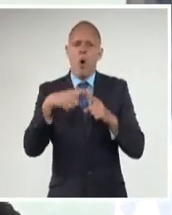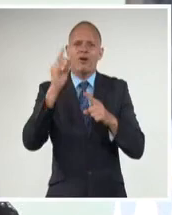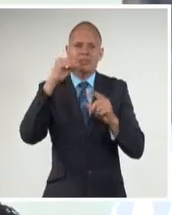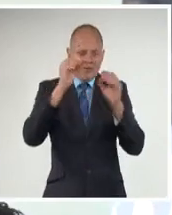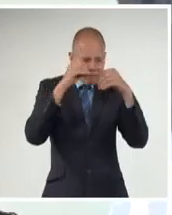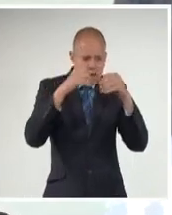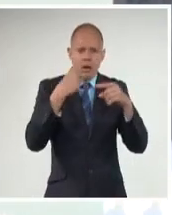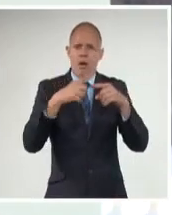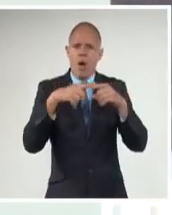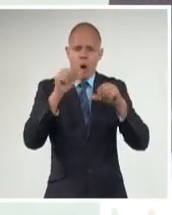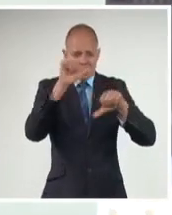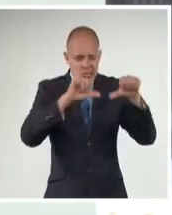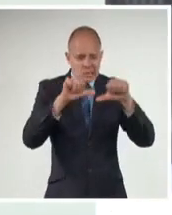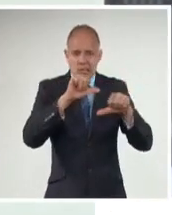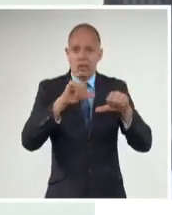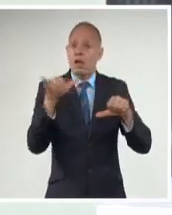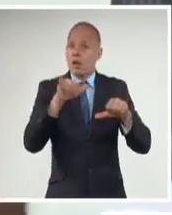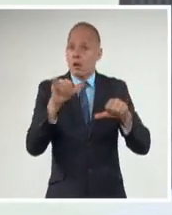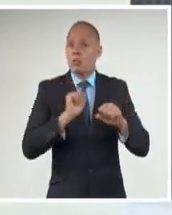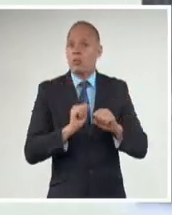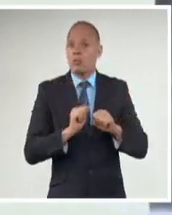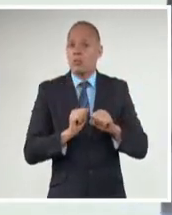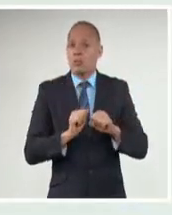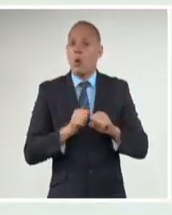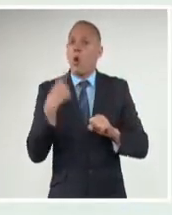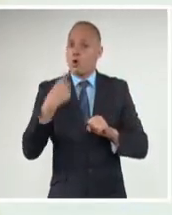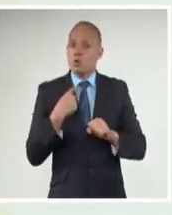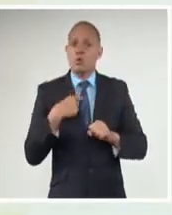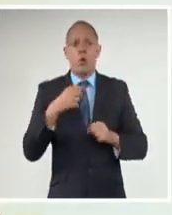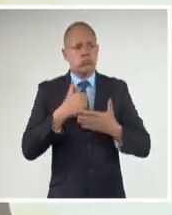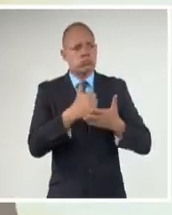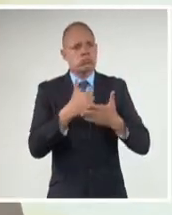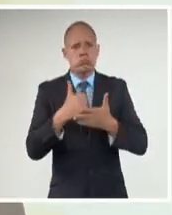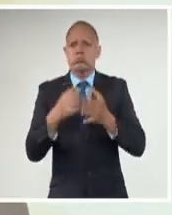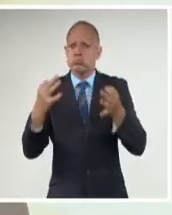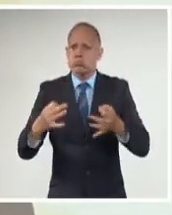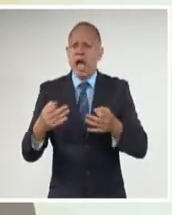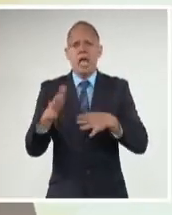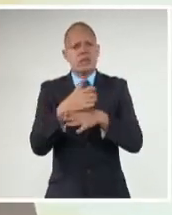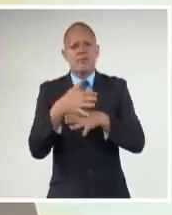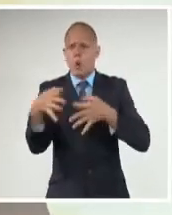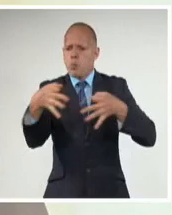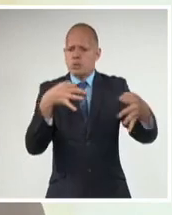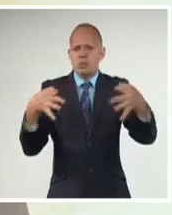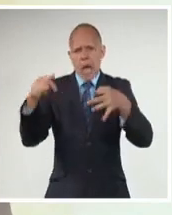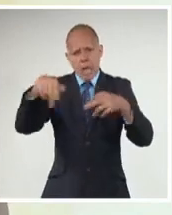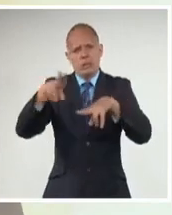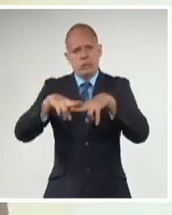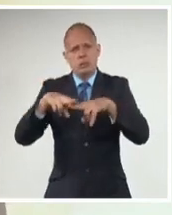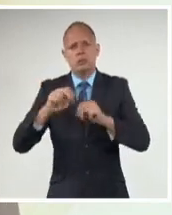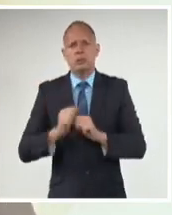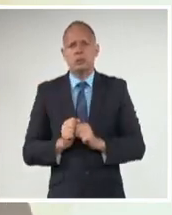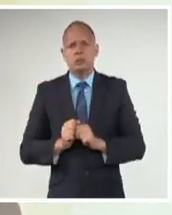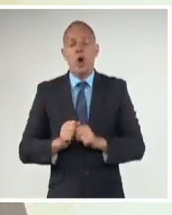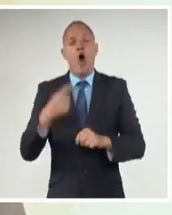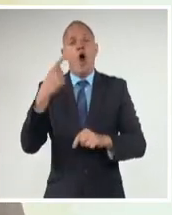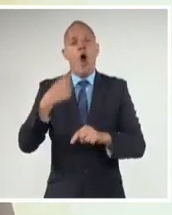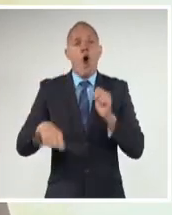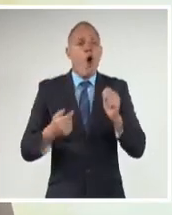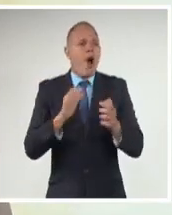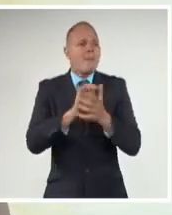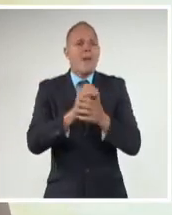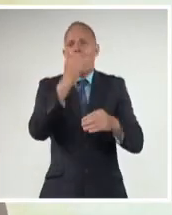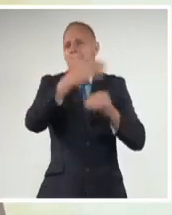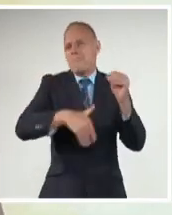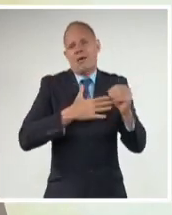de muestras, estudiantes de higiene y epidemiología en las diferentes direcciones municipales y provinciales de salud, mis hermanos de la carrera de Sistema de